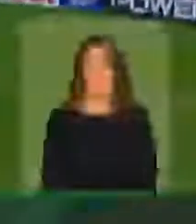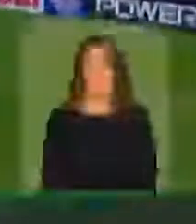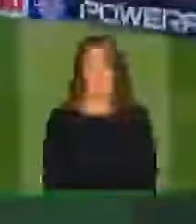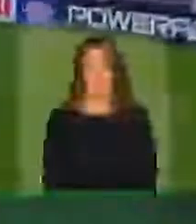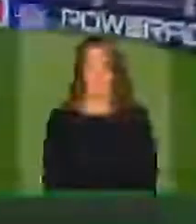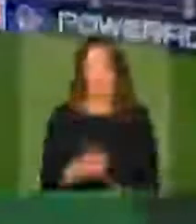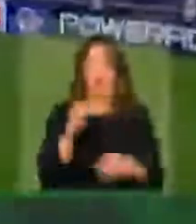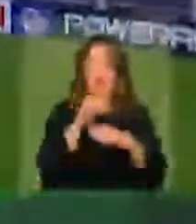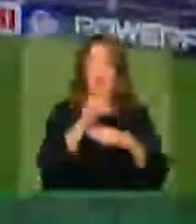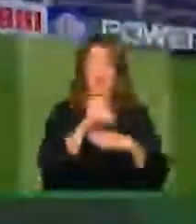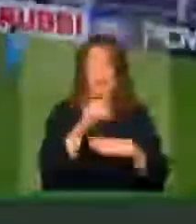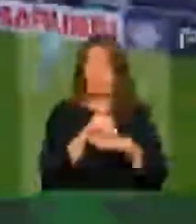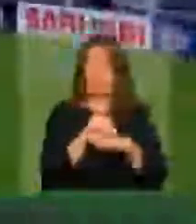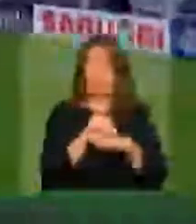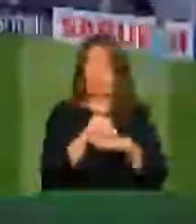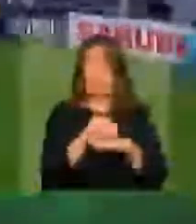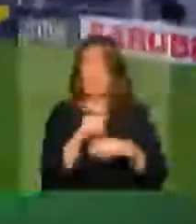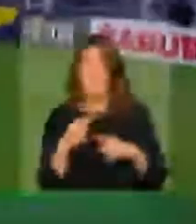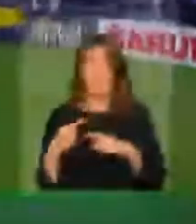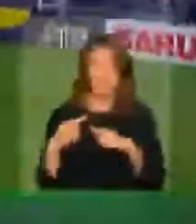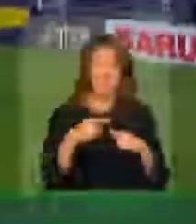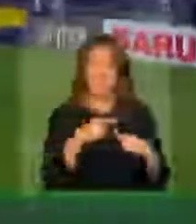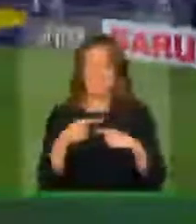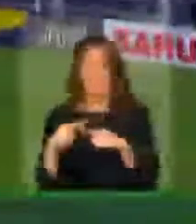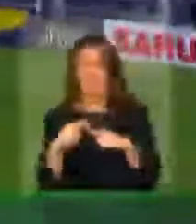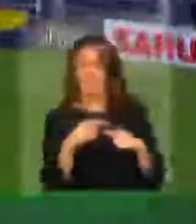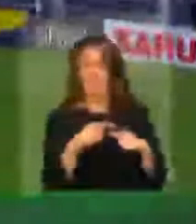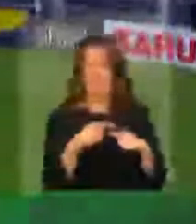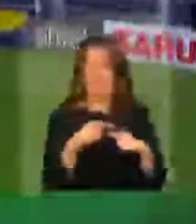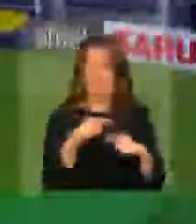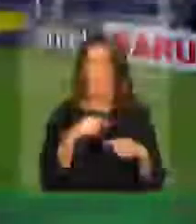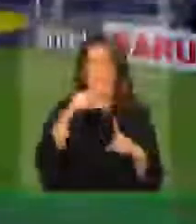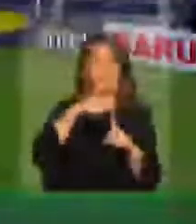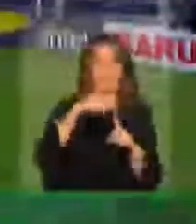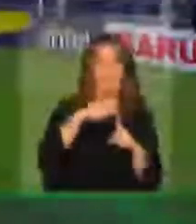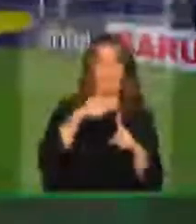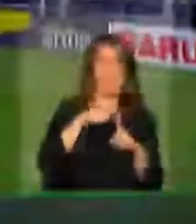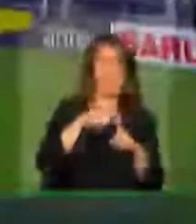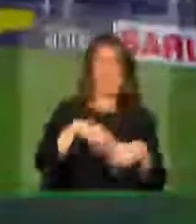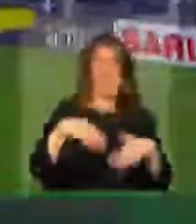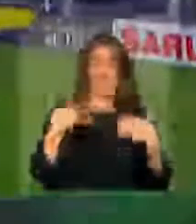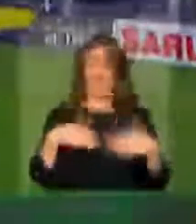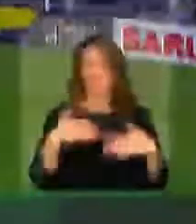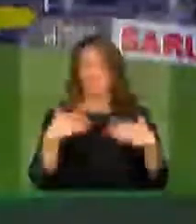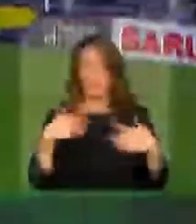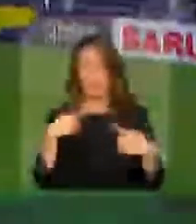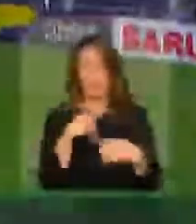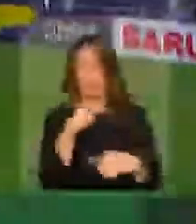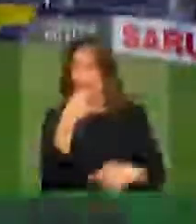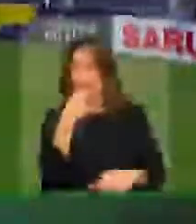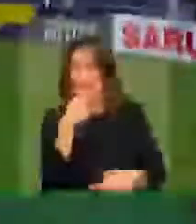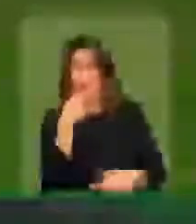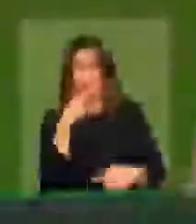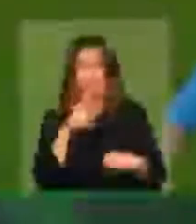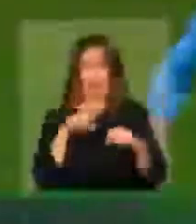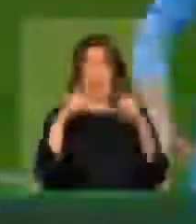Bueno, una tarde sumamente polémica en el Francini. Montevideo City Torque está que trina con el árbitro. Y atentos